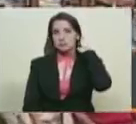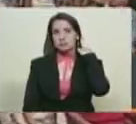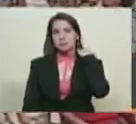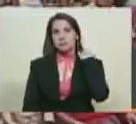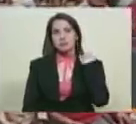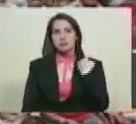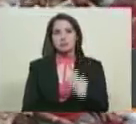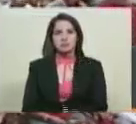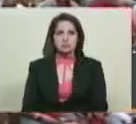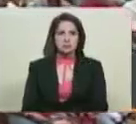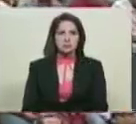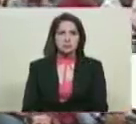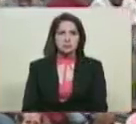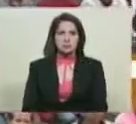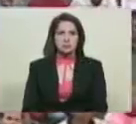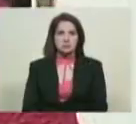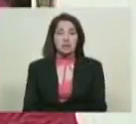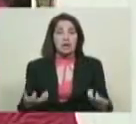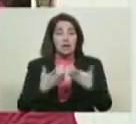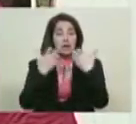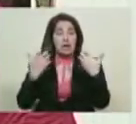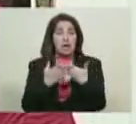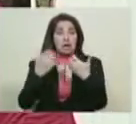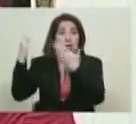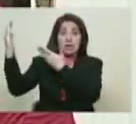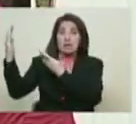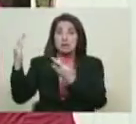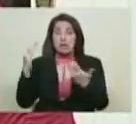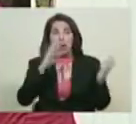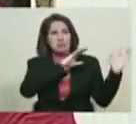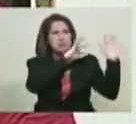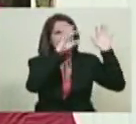La guerra trajo el fenómeno de la migración.